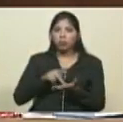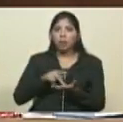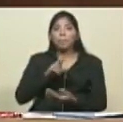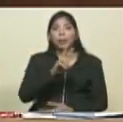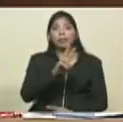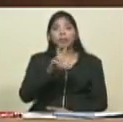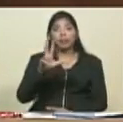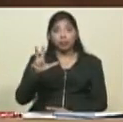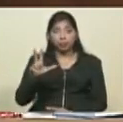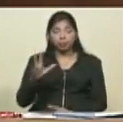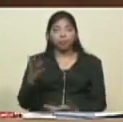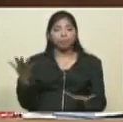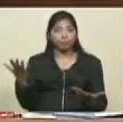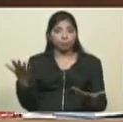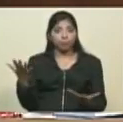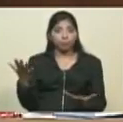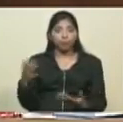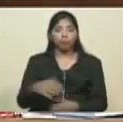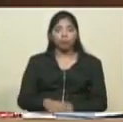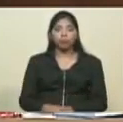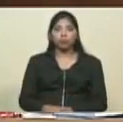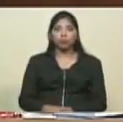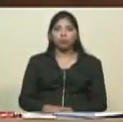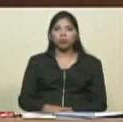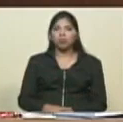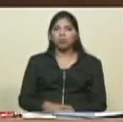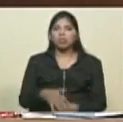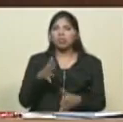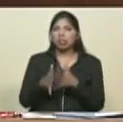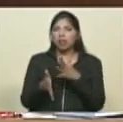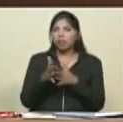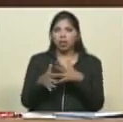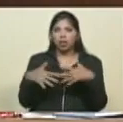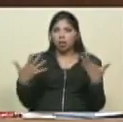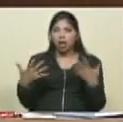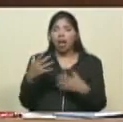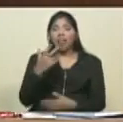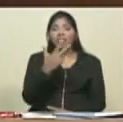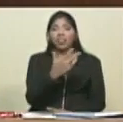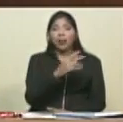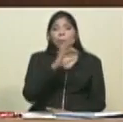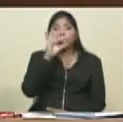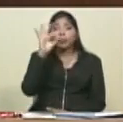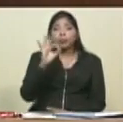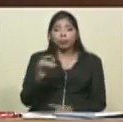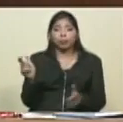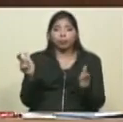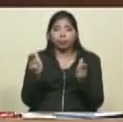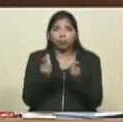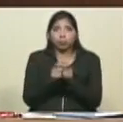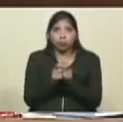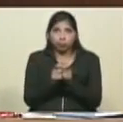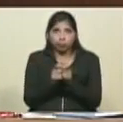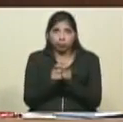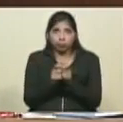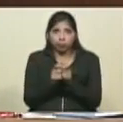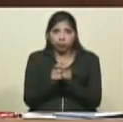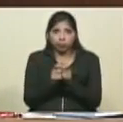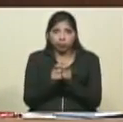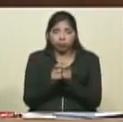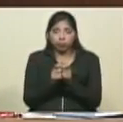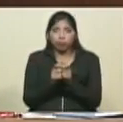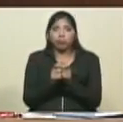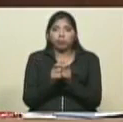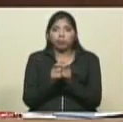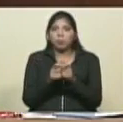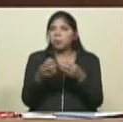parlamentarios, europarlamentarios. Eso representa el 3% del Parlamento Europeo. ¿Qué